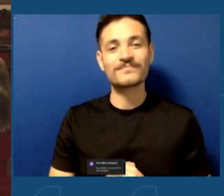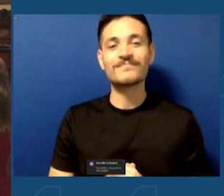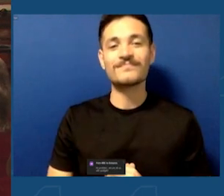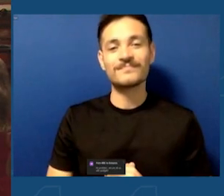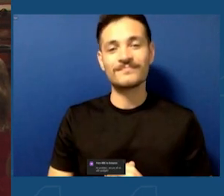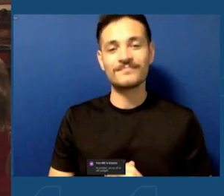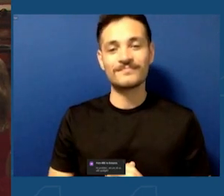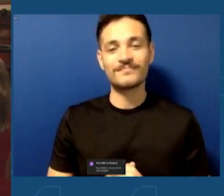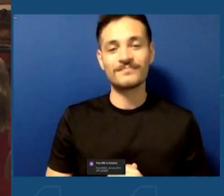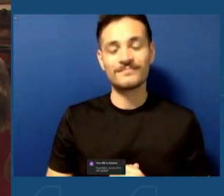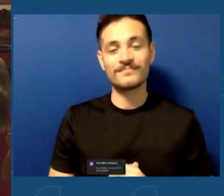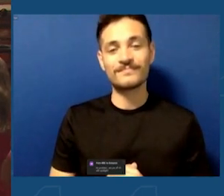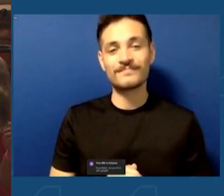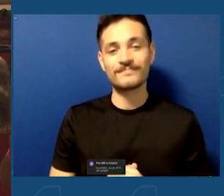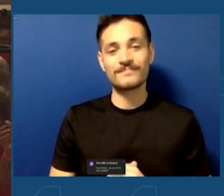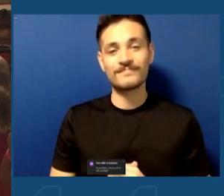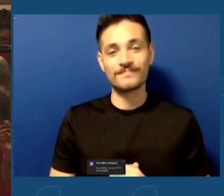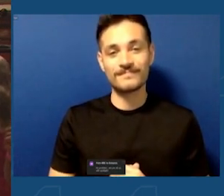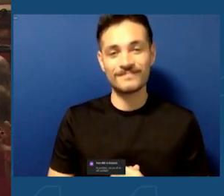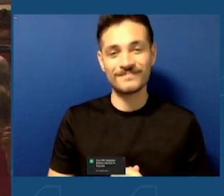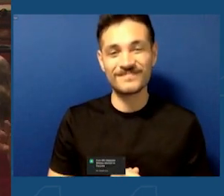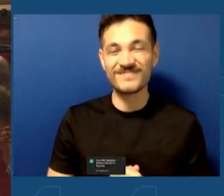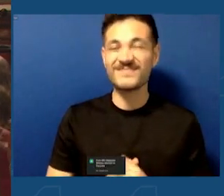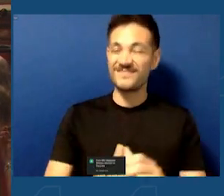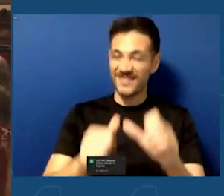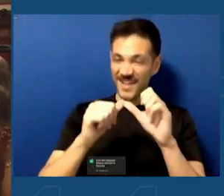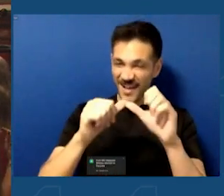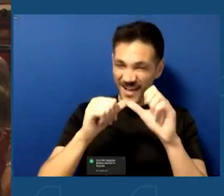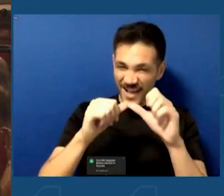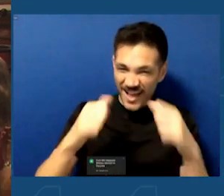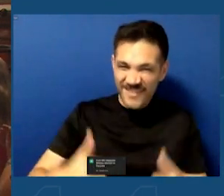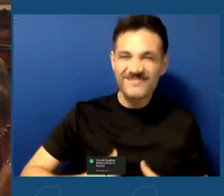sol. ¡Que viva Puerto Rico!